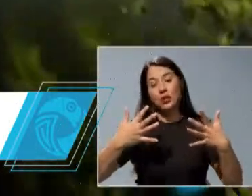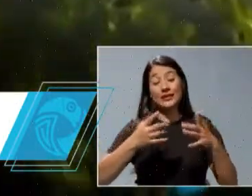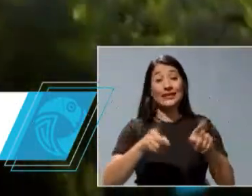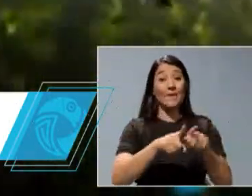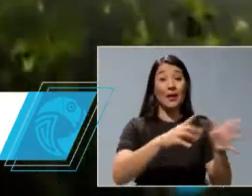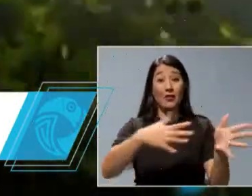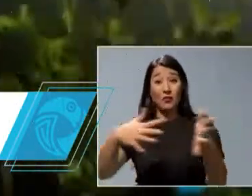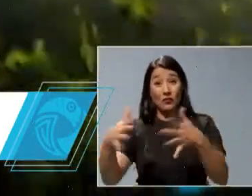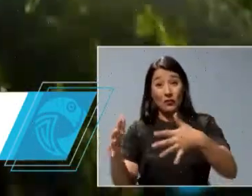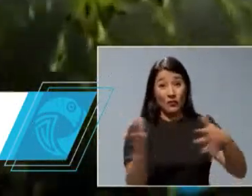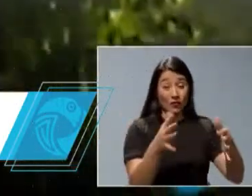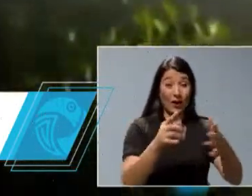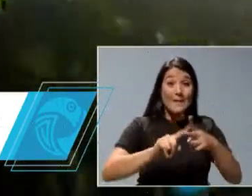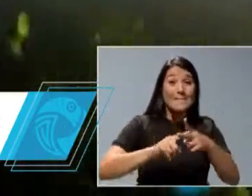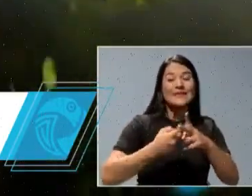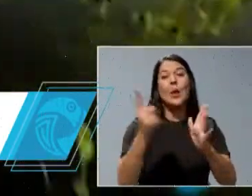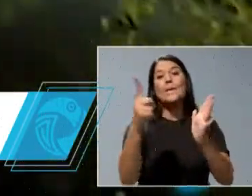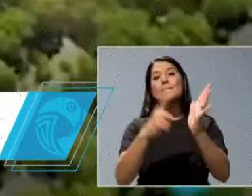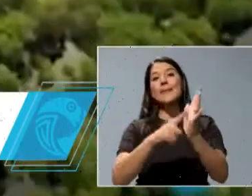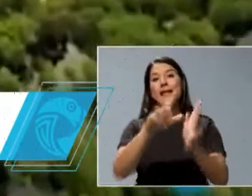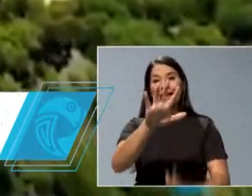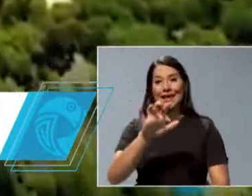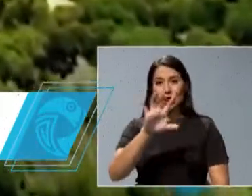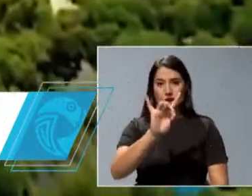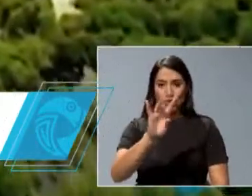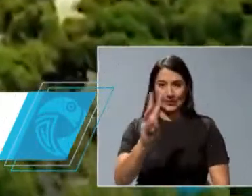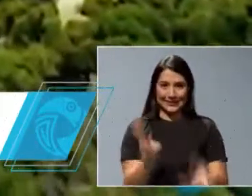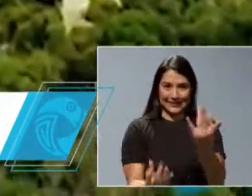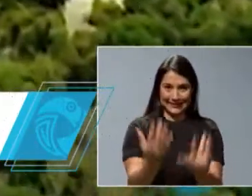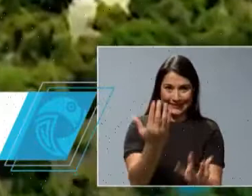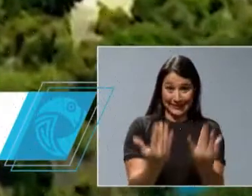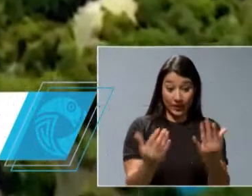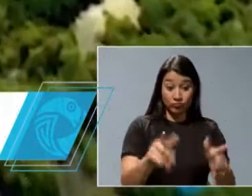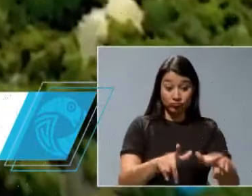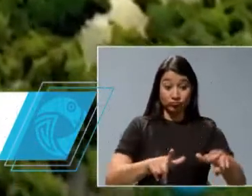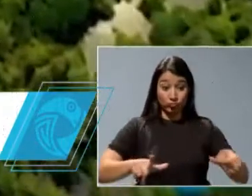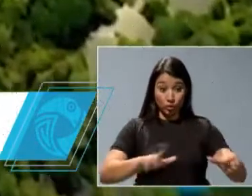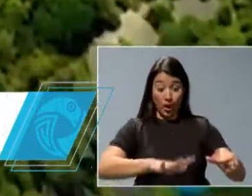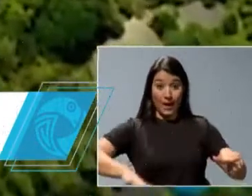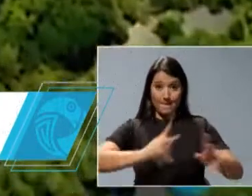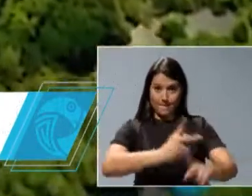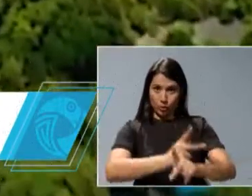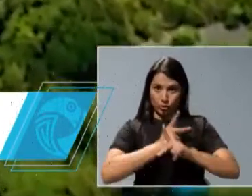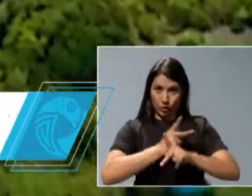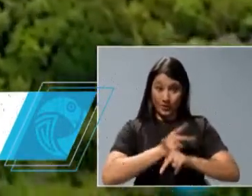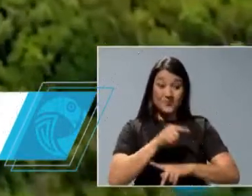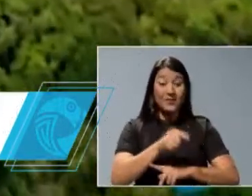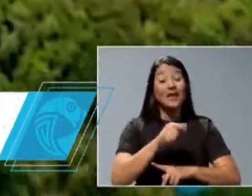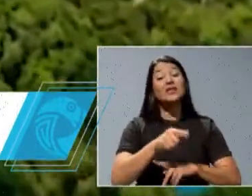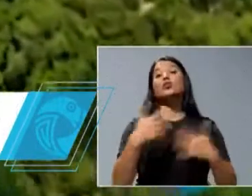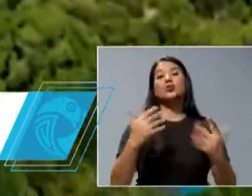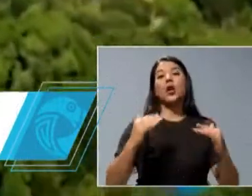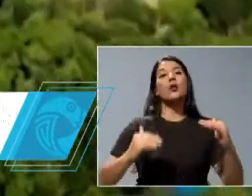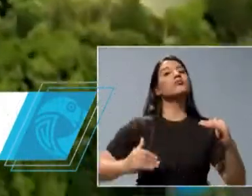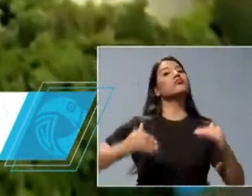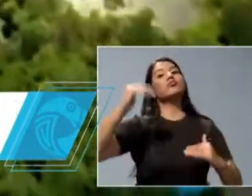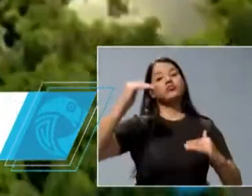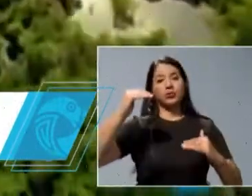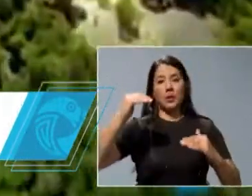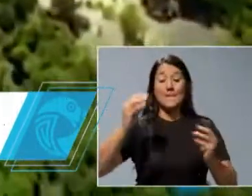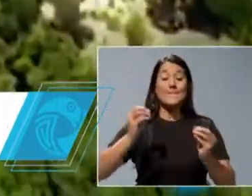de 1.586 incendios forestales en áreas protegidas. Esta cifra ya superó la cantidad de